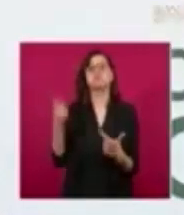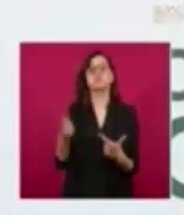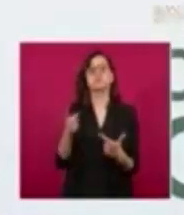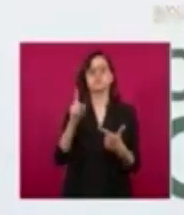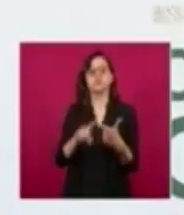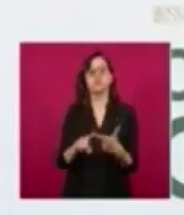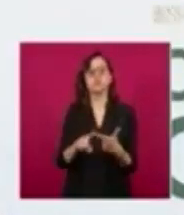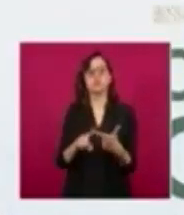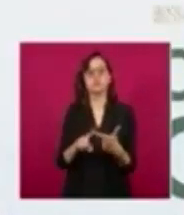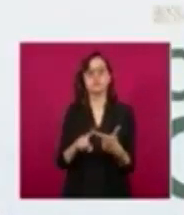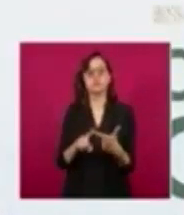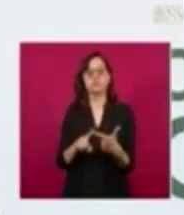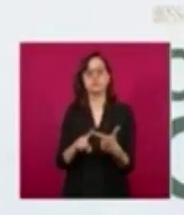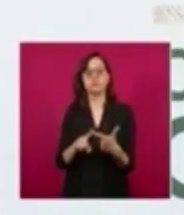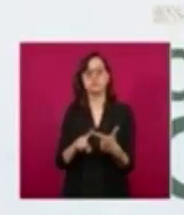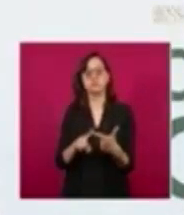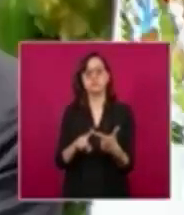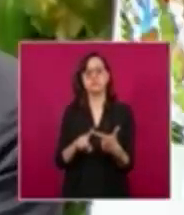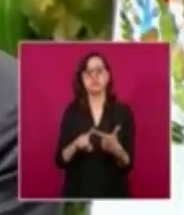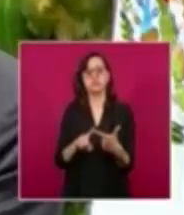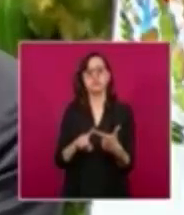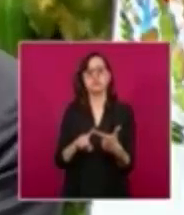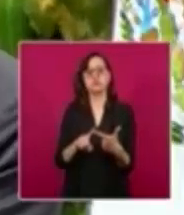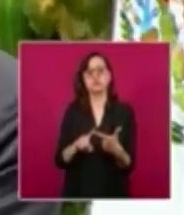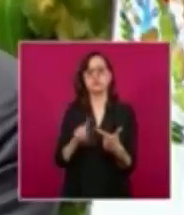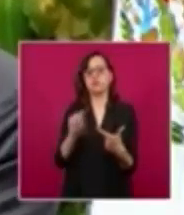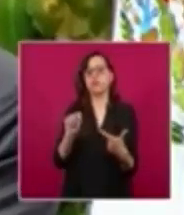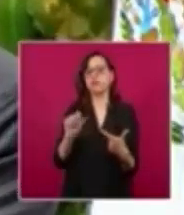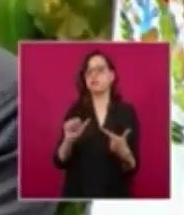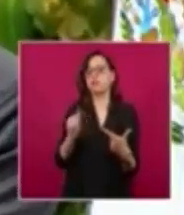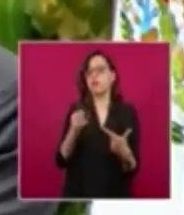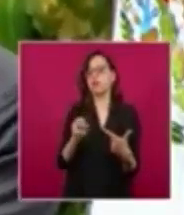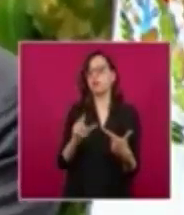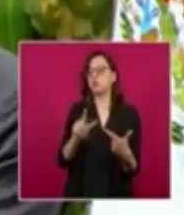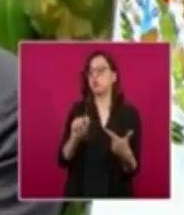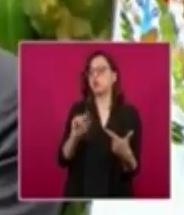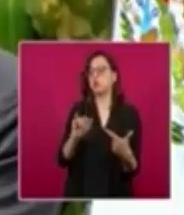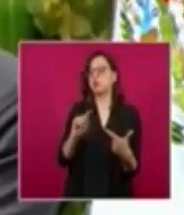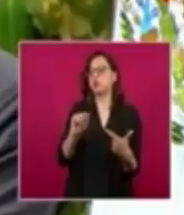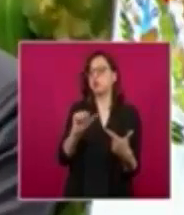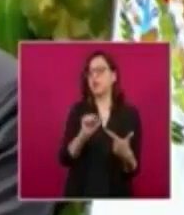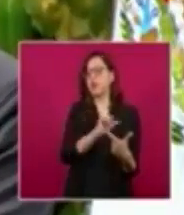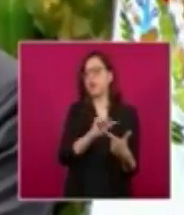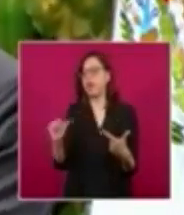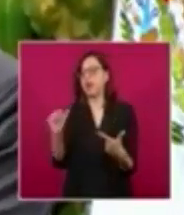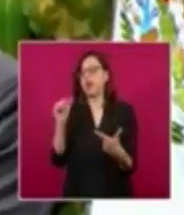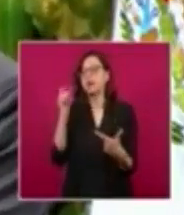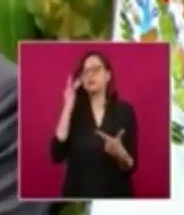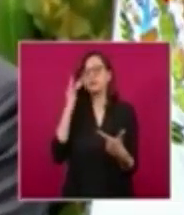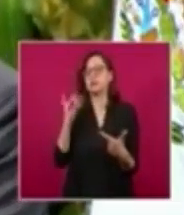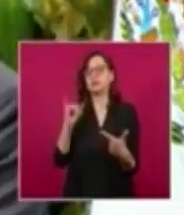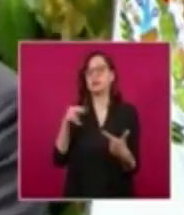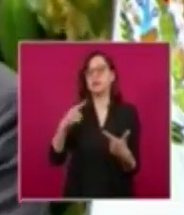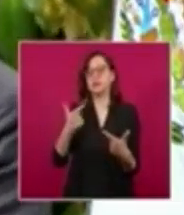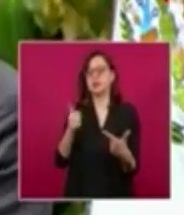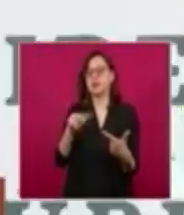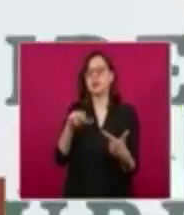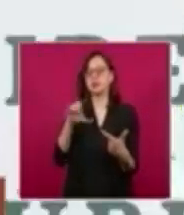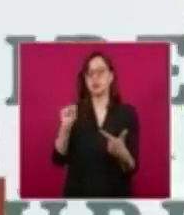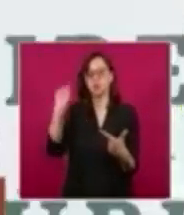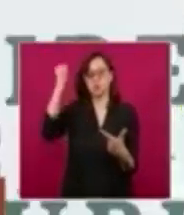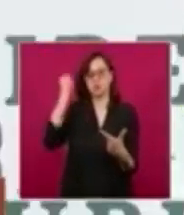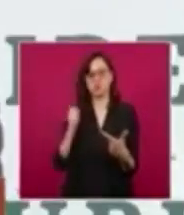una reforma constitucional. Tuvo un gran éxito el presidente López Obrador con la Suprema Corte de Justicia,